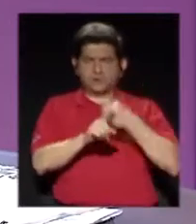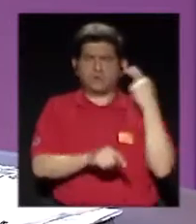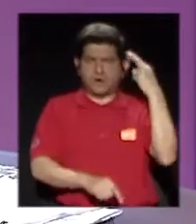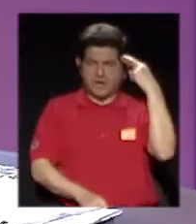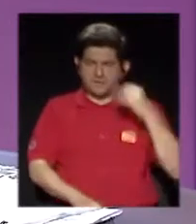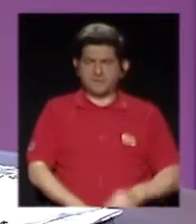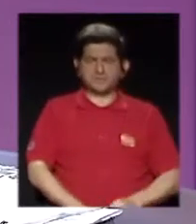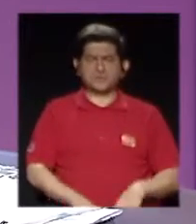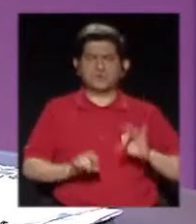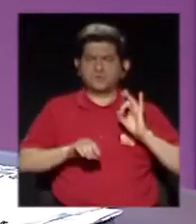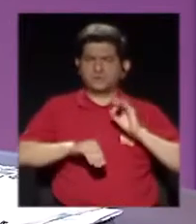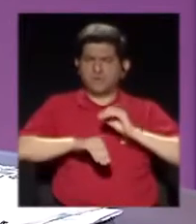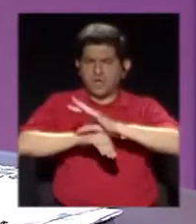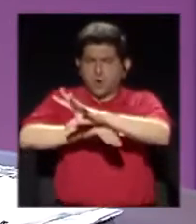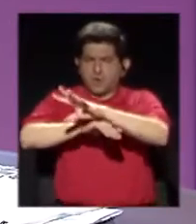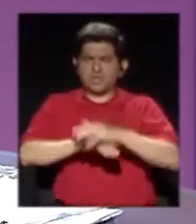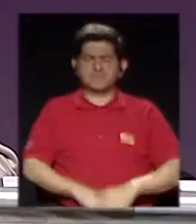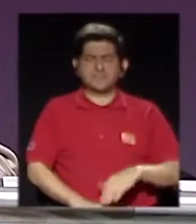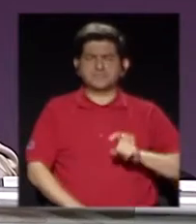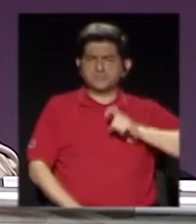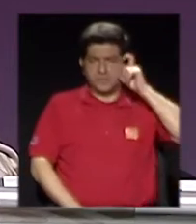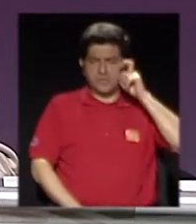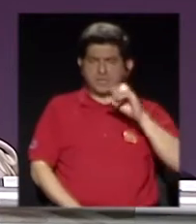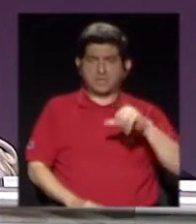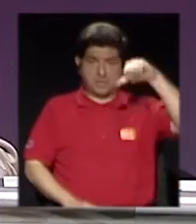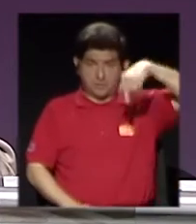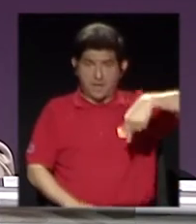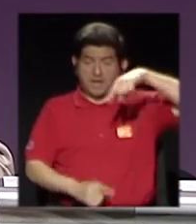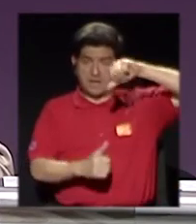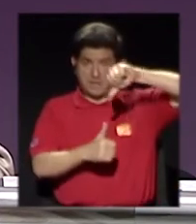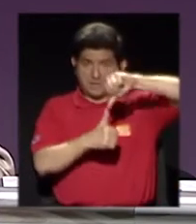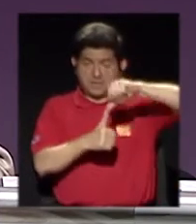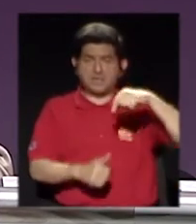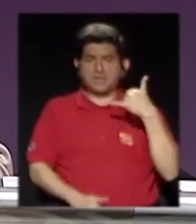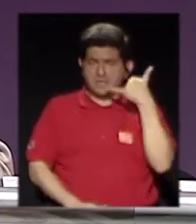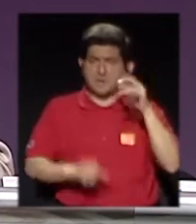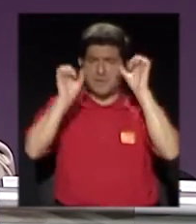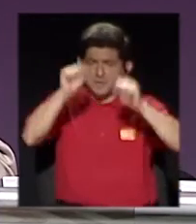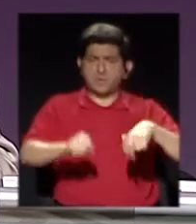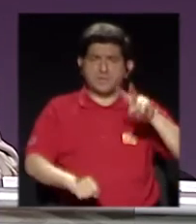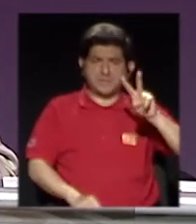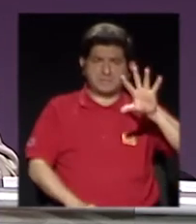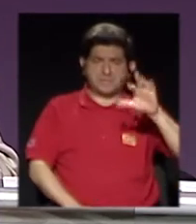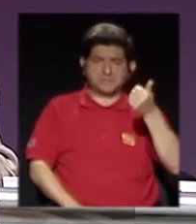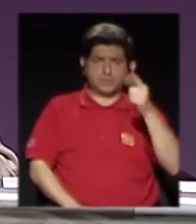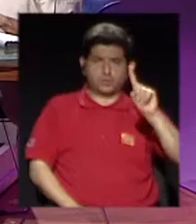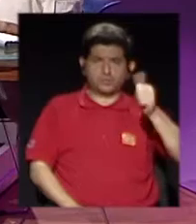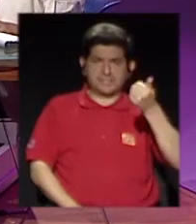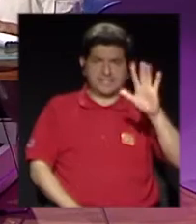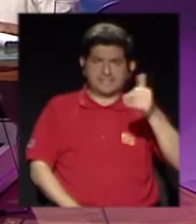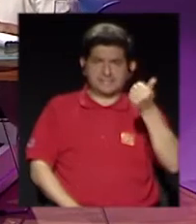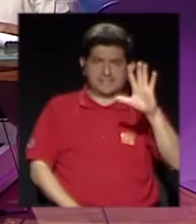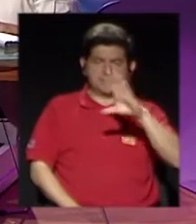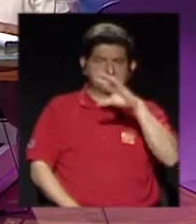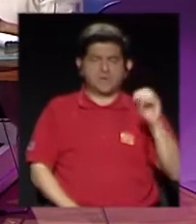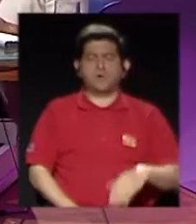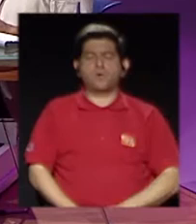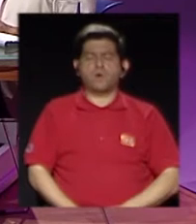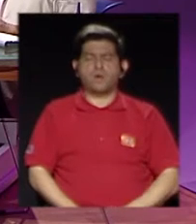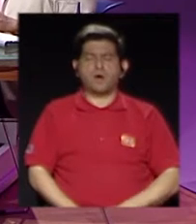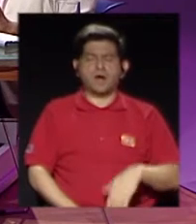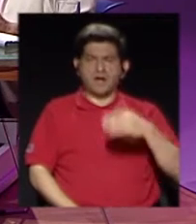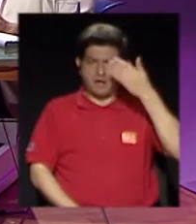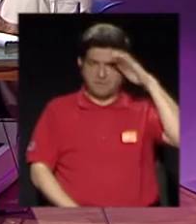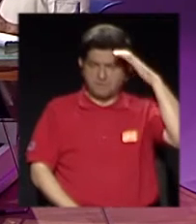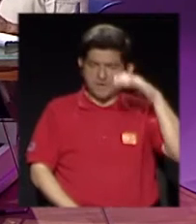en centroamérica recuerde que usted puede llamar al 25 11 15 15 o escribirnos al facebook de miradas políticas